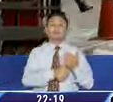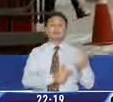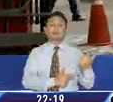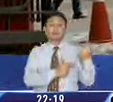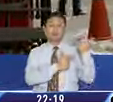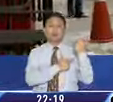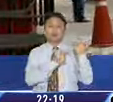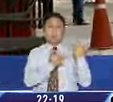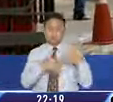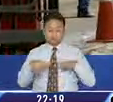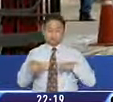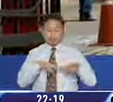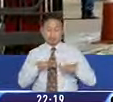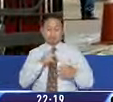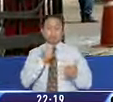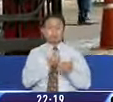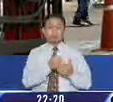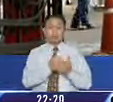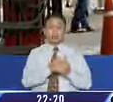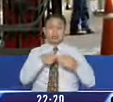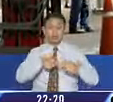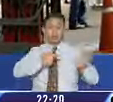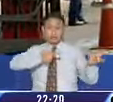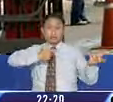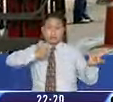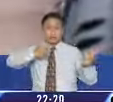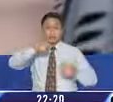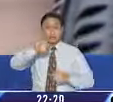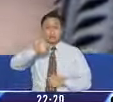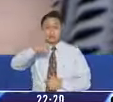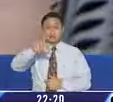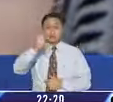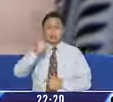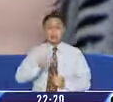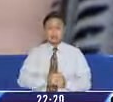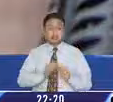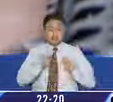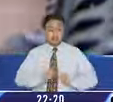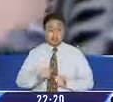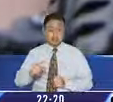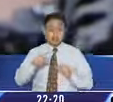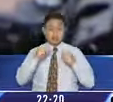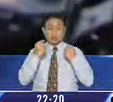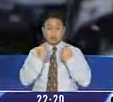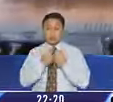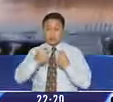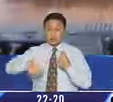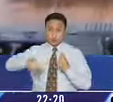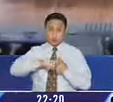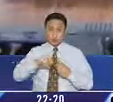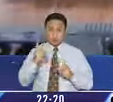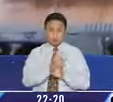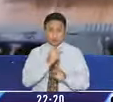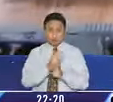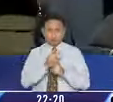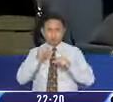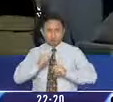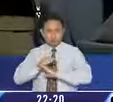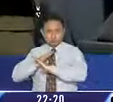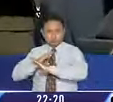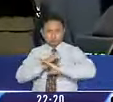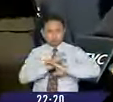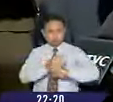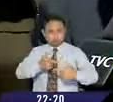coordinan acciones para la adquisición de armamento y munición de alto calibre, que permita hacerle frente en igualdad de condiciones al crimen organizado.